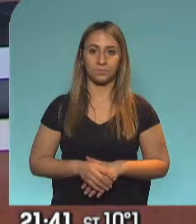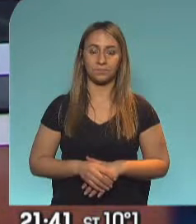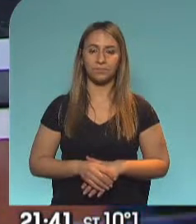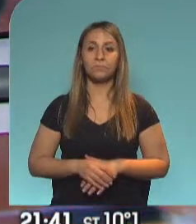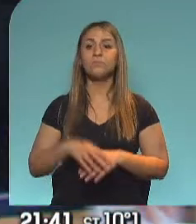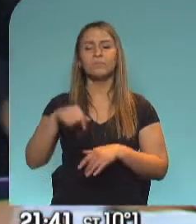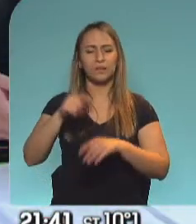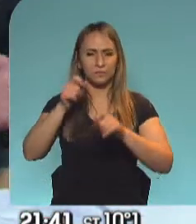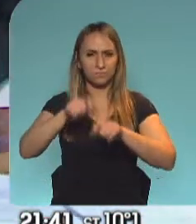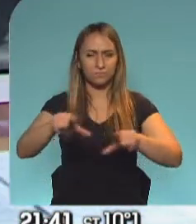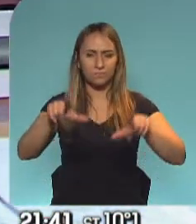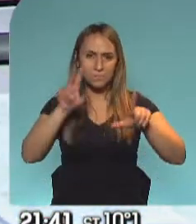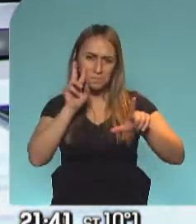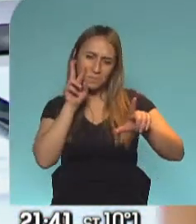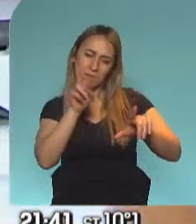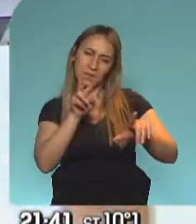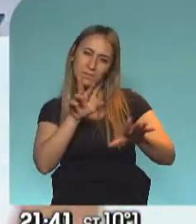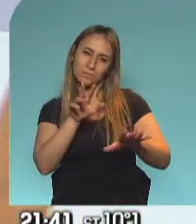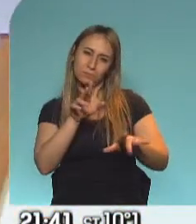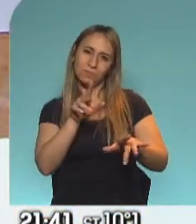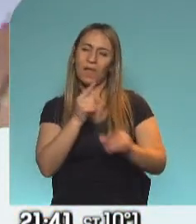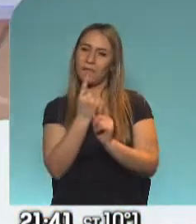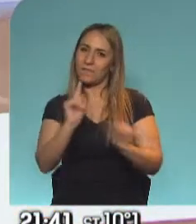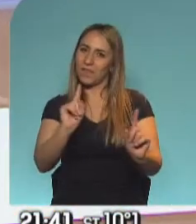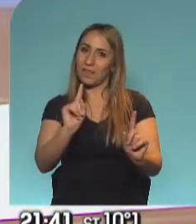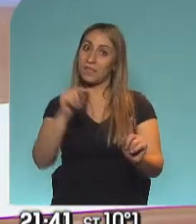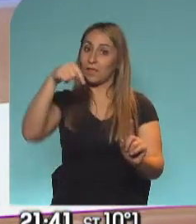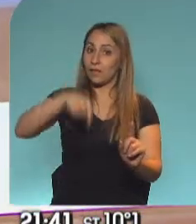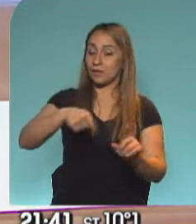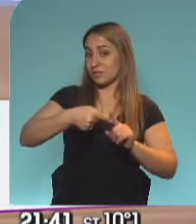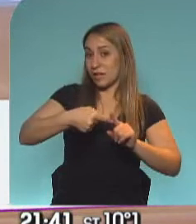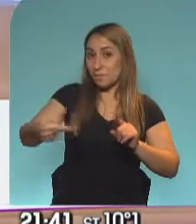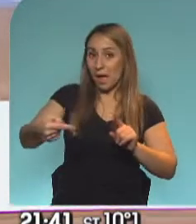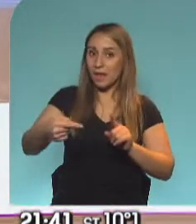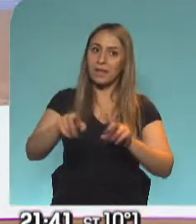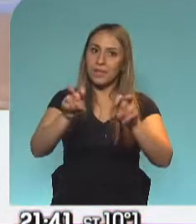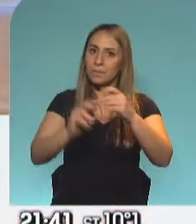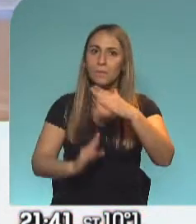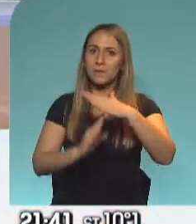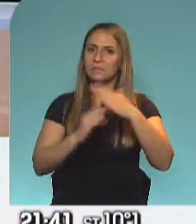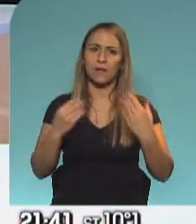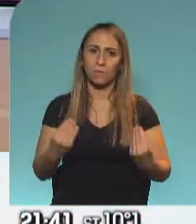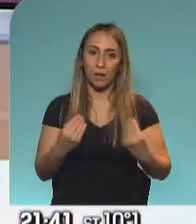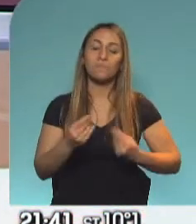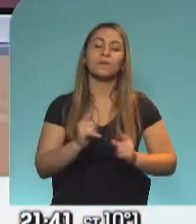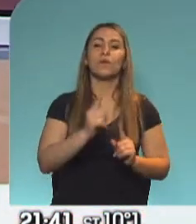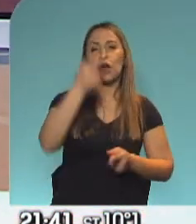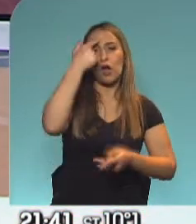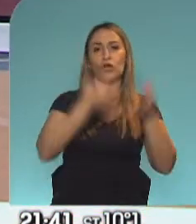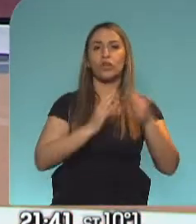Vamos a un enfoque distinto de lo que ha sido uno de los temas principales de la semana, que fue la decisión de la Corte